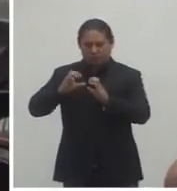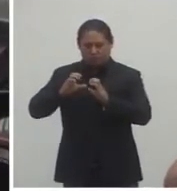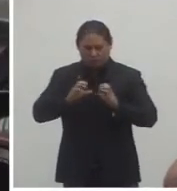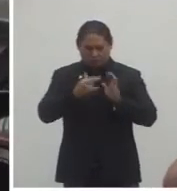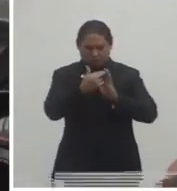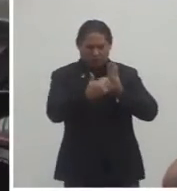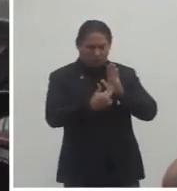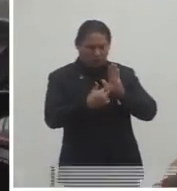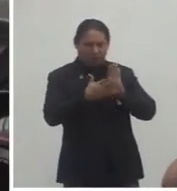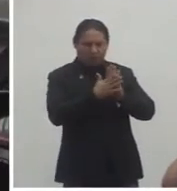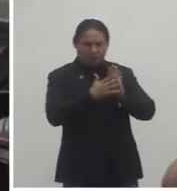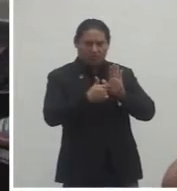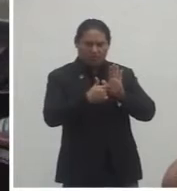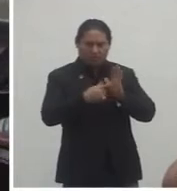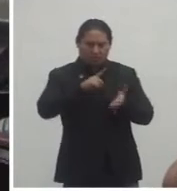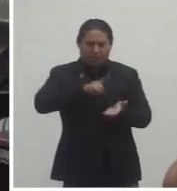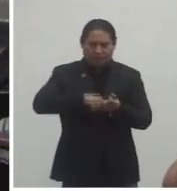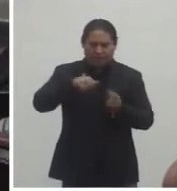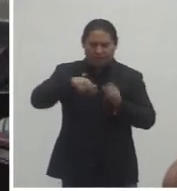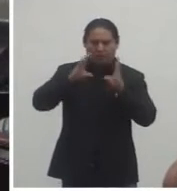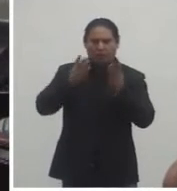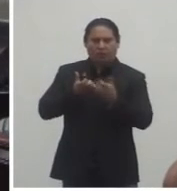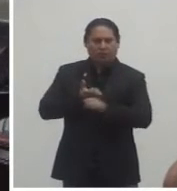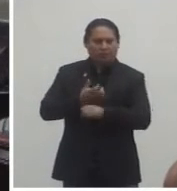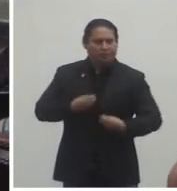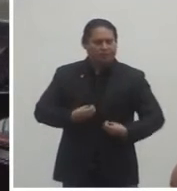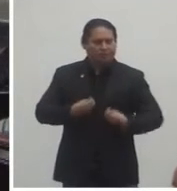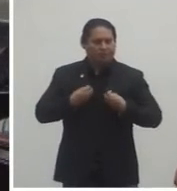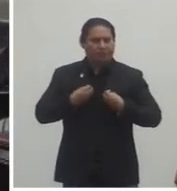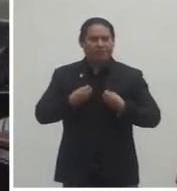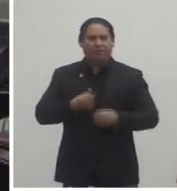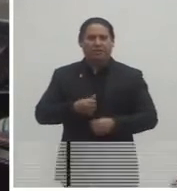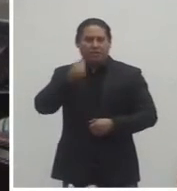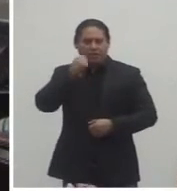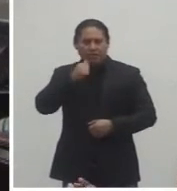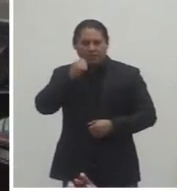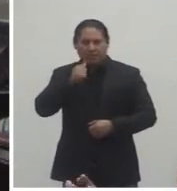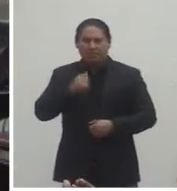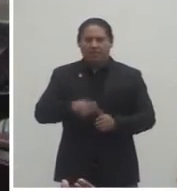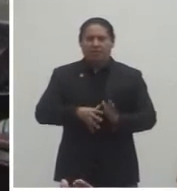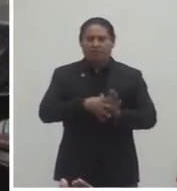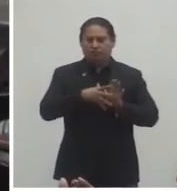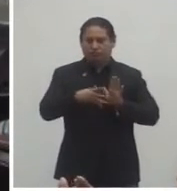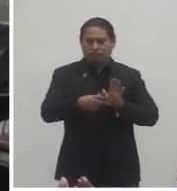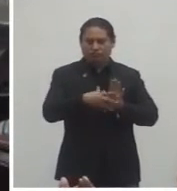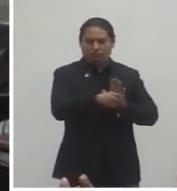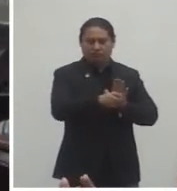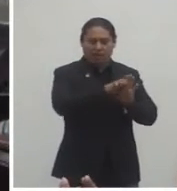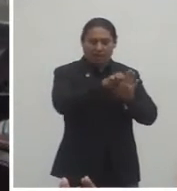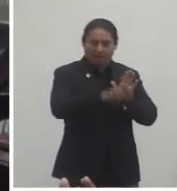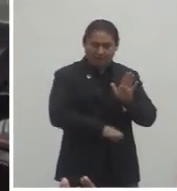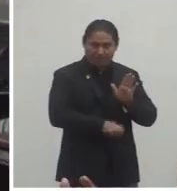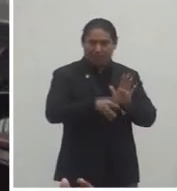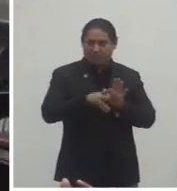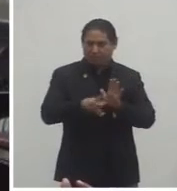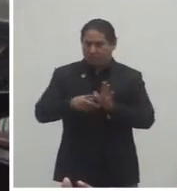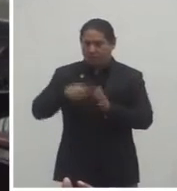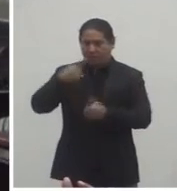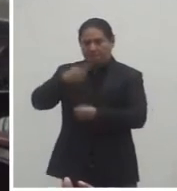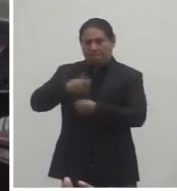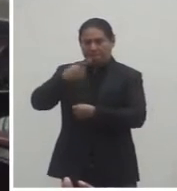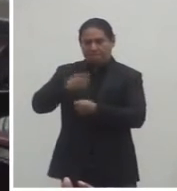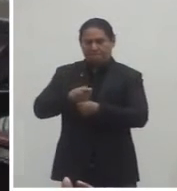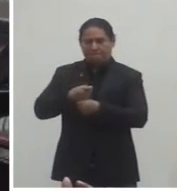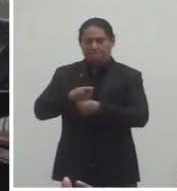las normas que rigen la vida interna del Congreso. Tenemos que predicar con el ejemplo, tenemos que ser de los primeros